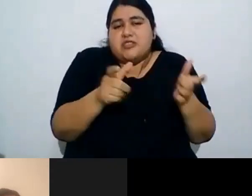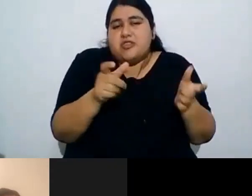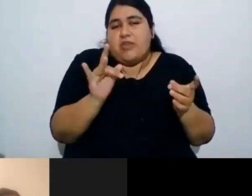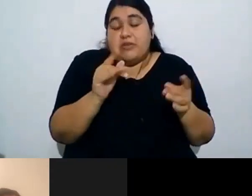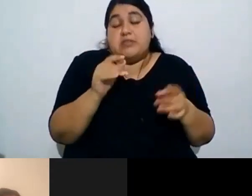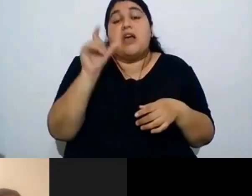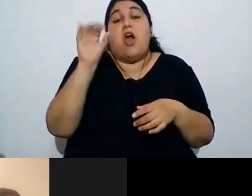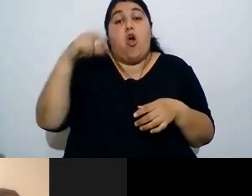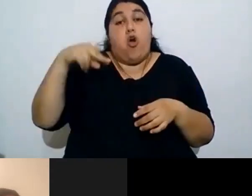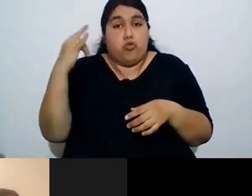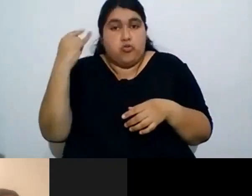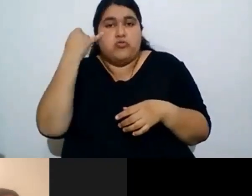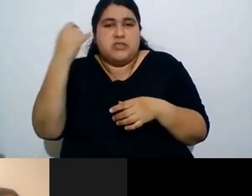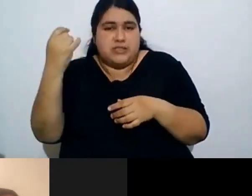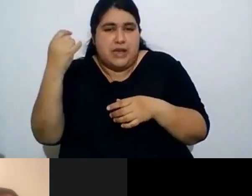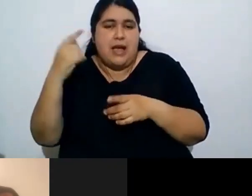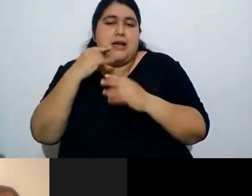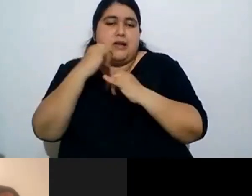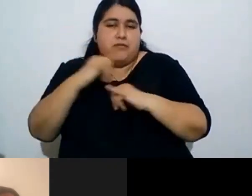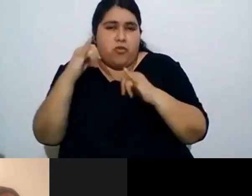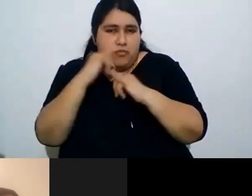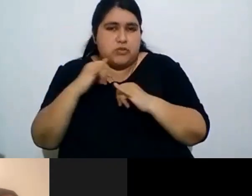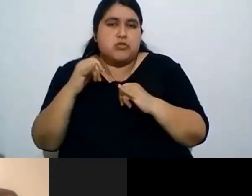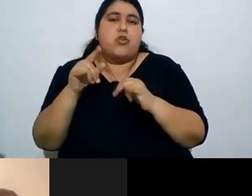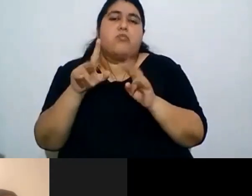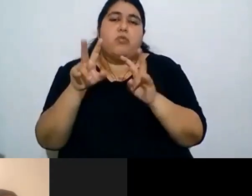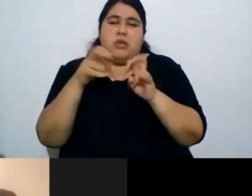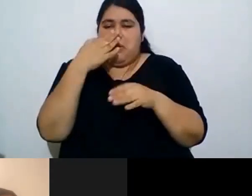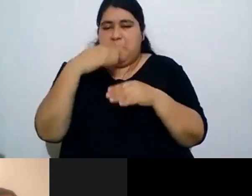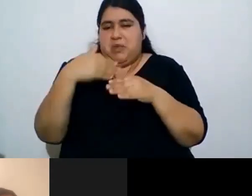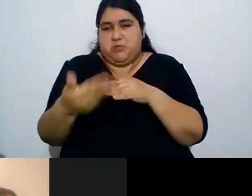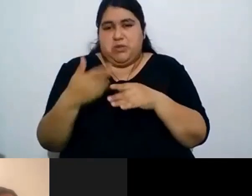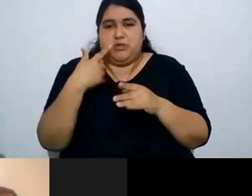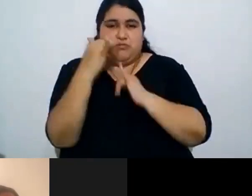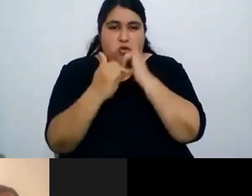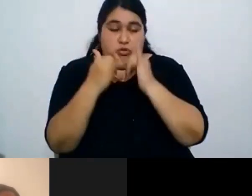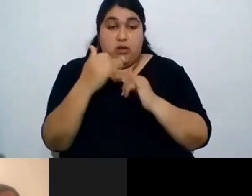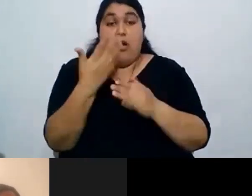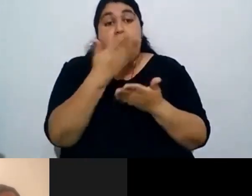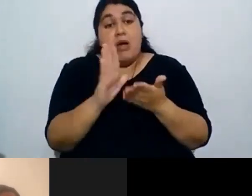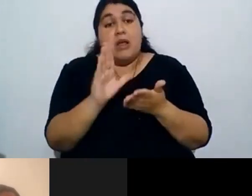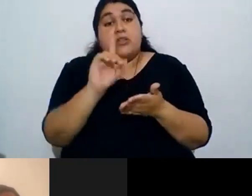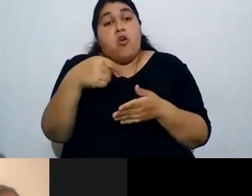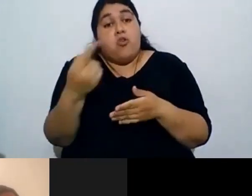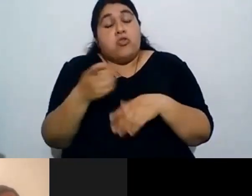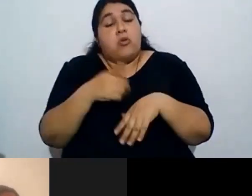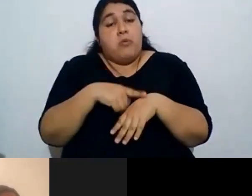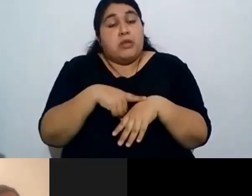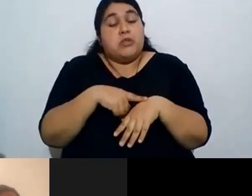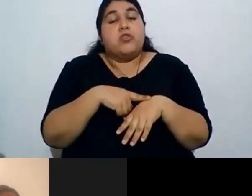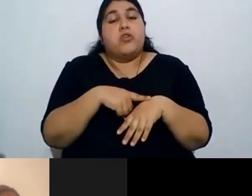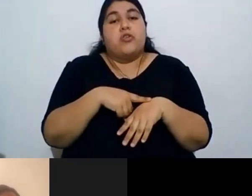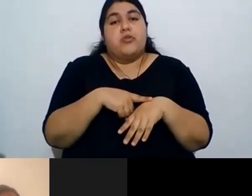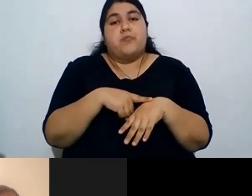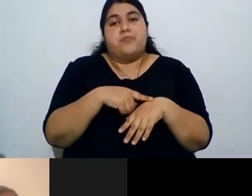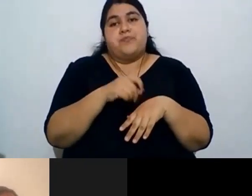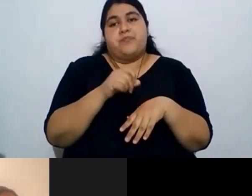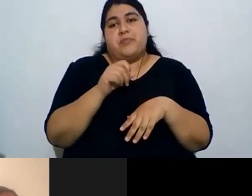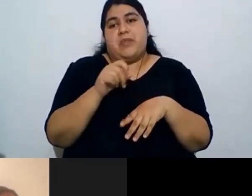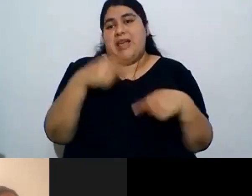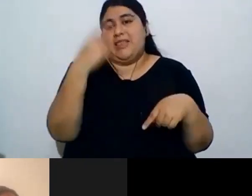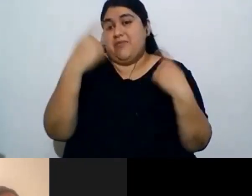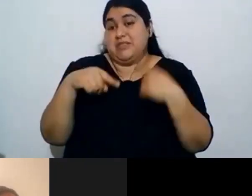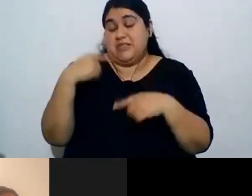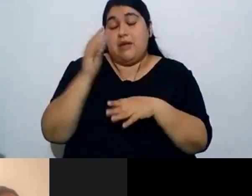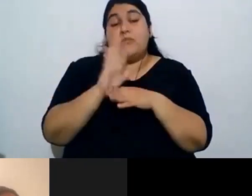han hecho algunas referencias que ya más adelante les diré. Y otro momento, la diversidad en Colombia